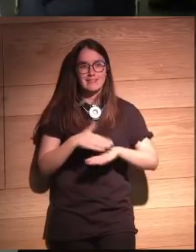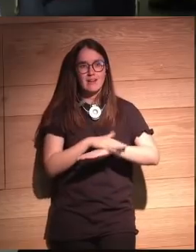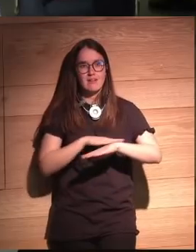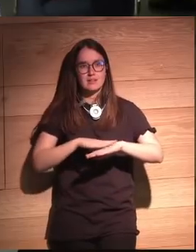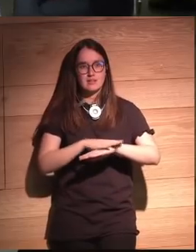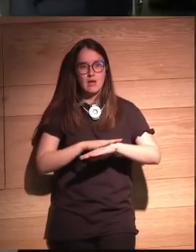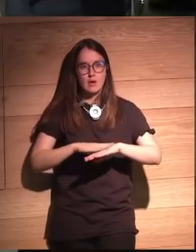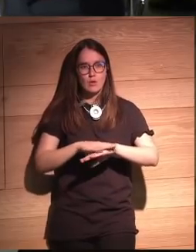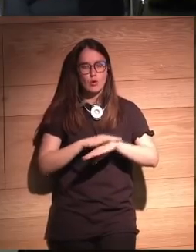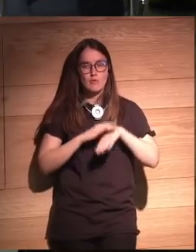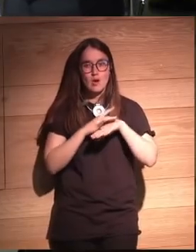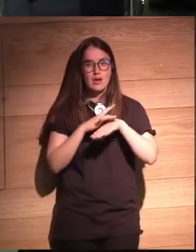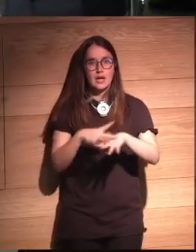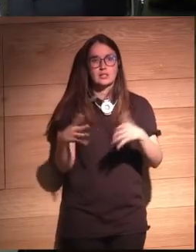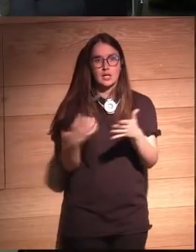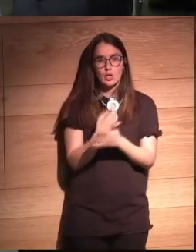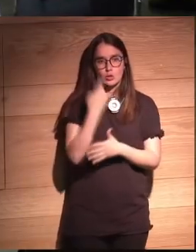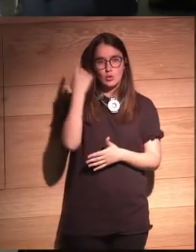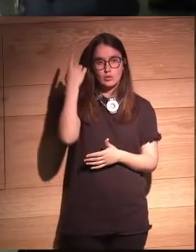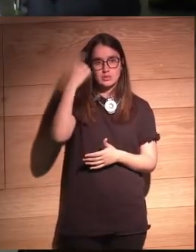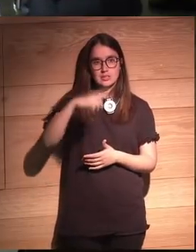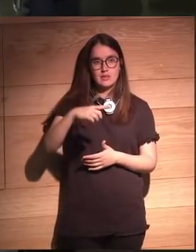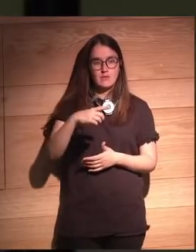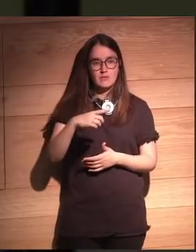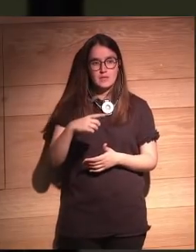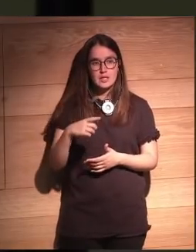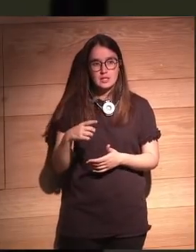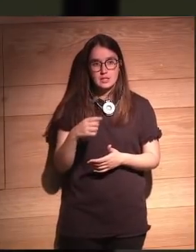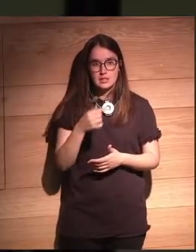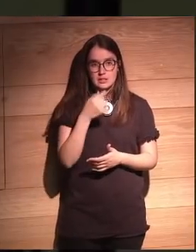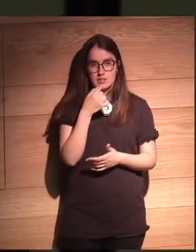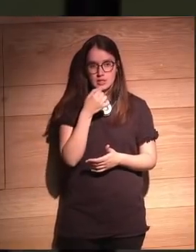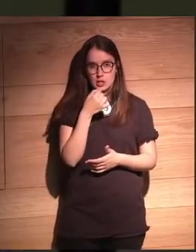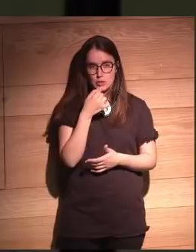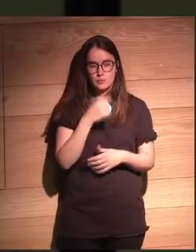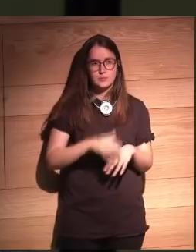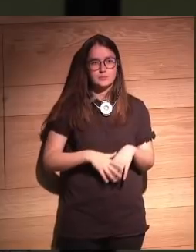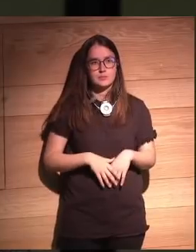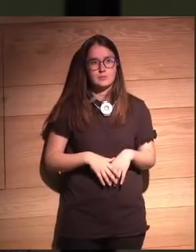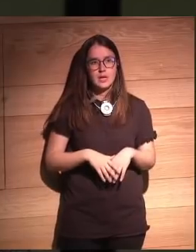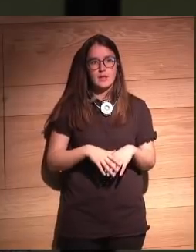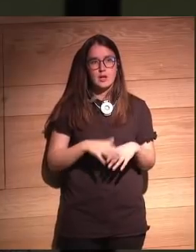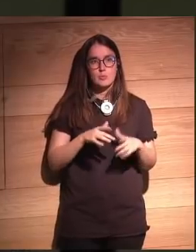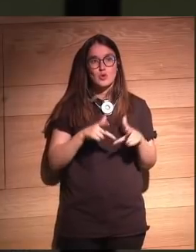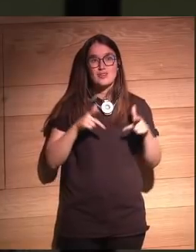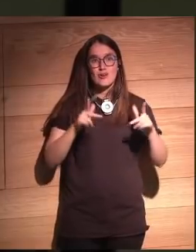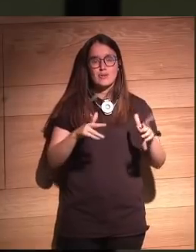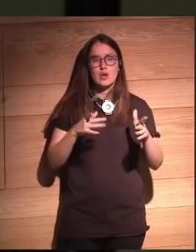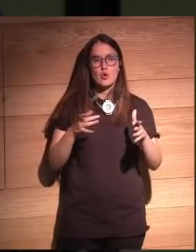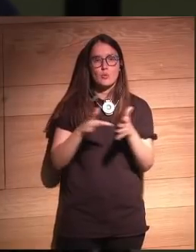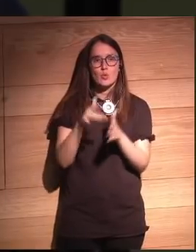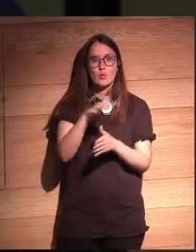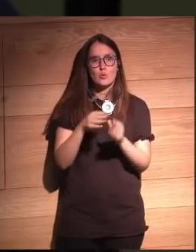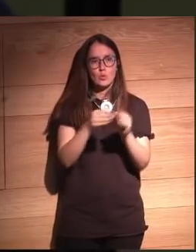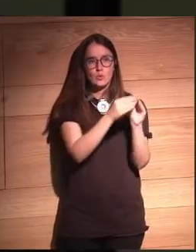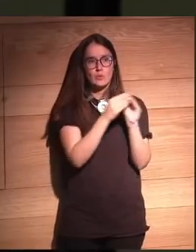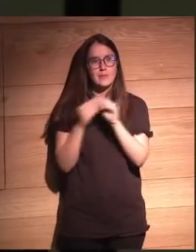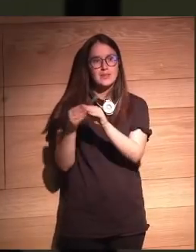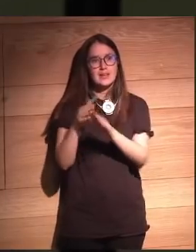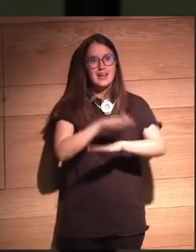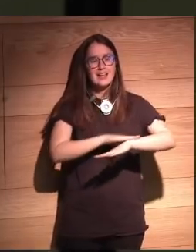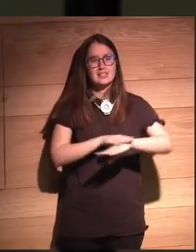¿no? Que como agente, que todos habéis señalado. Parece que en el orden neoliberal hubiera un lugar común según el cual el Estado